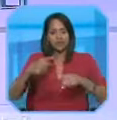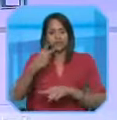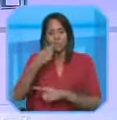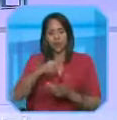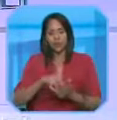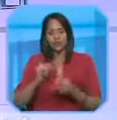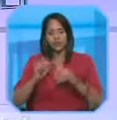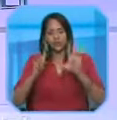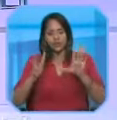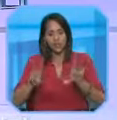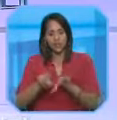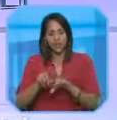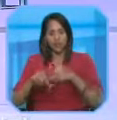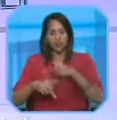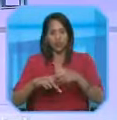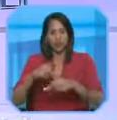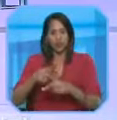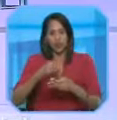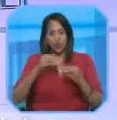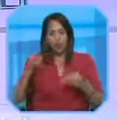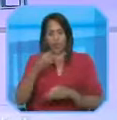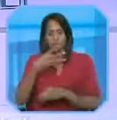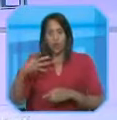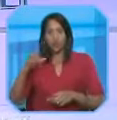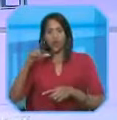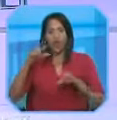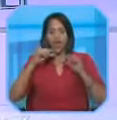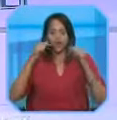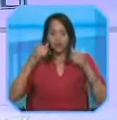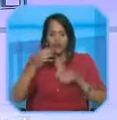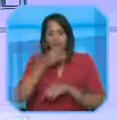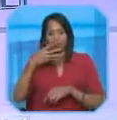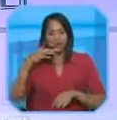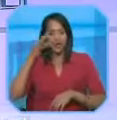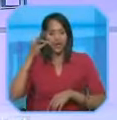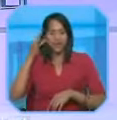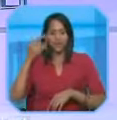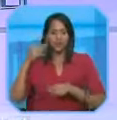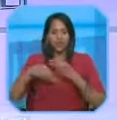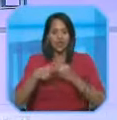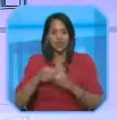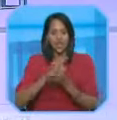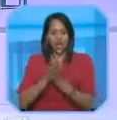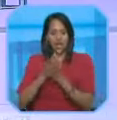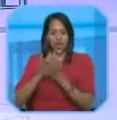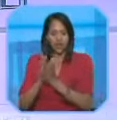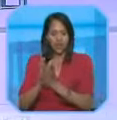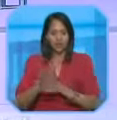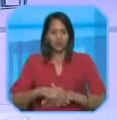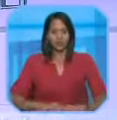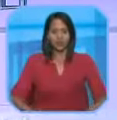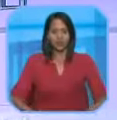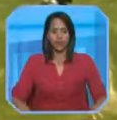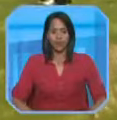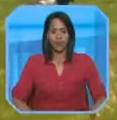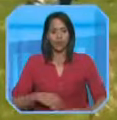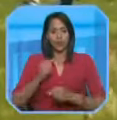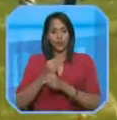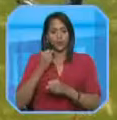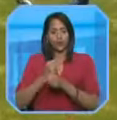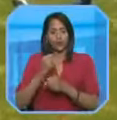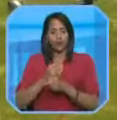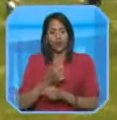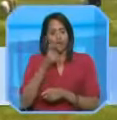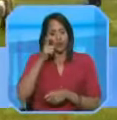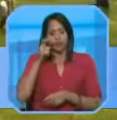2017 con la producción de maíz blanco y amarillo necesario para la elaboración de harina precocida trabajadores